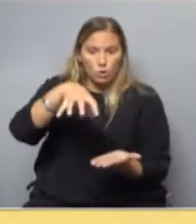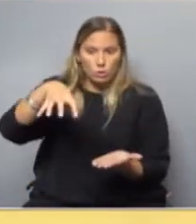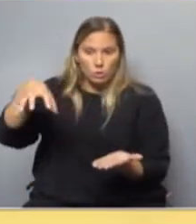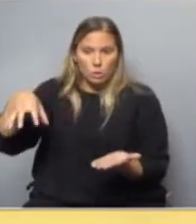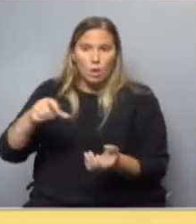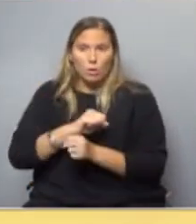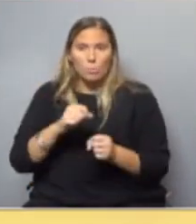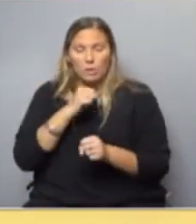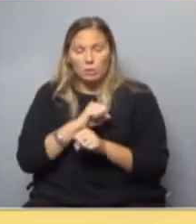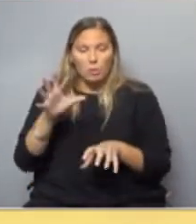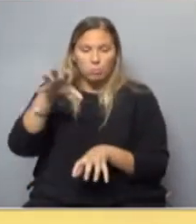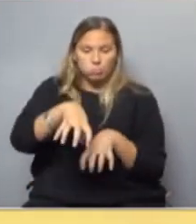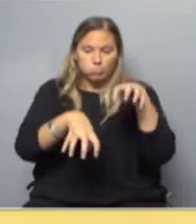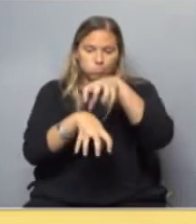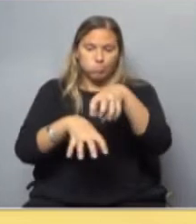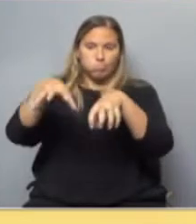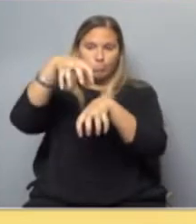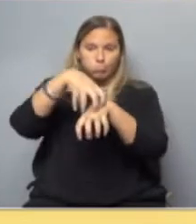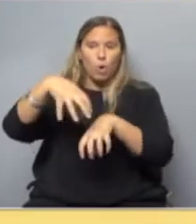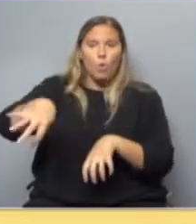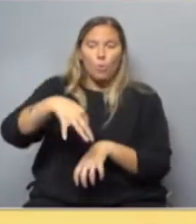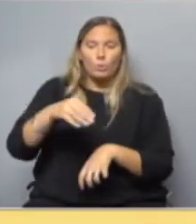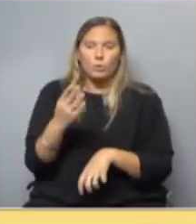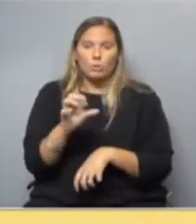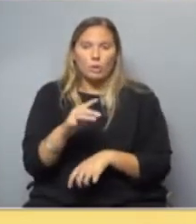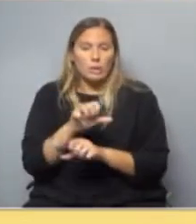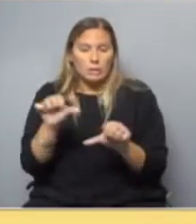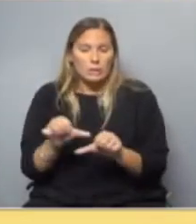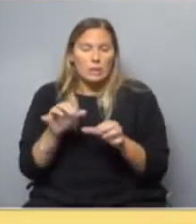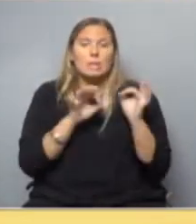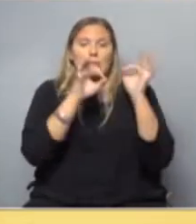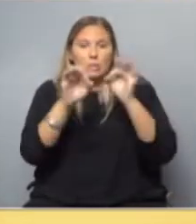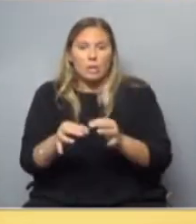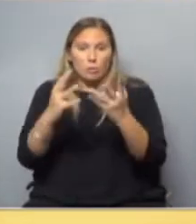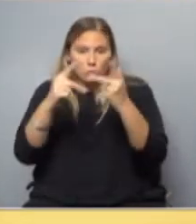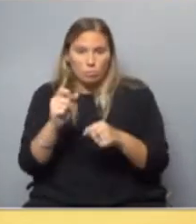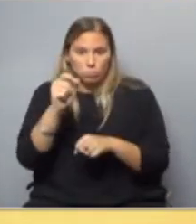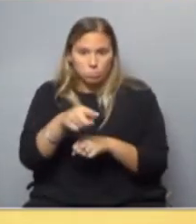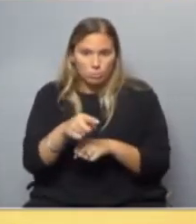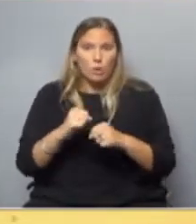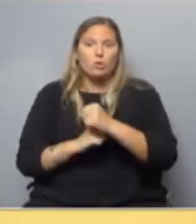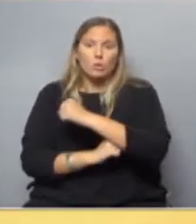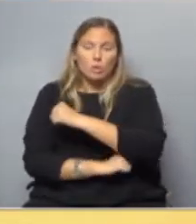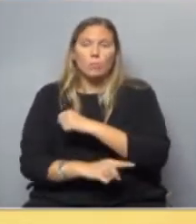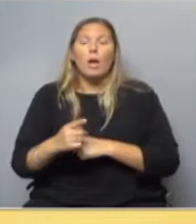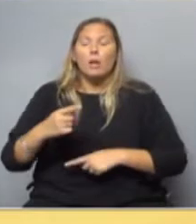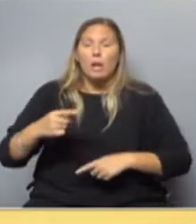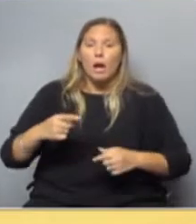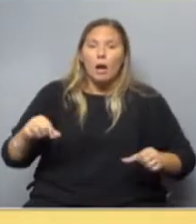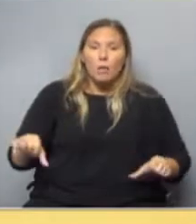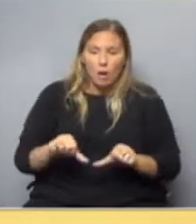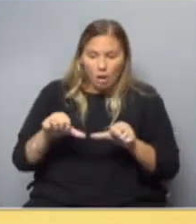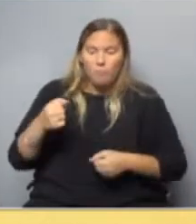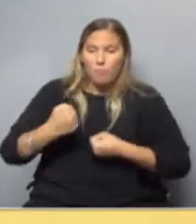se puedan montar. Lo que se hizo únicamente en Qatar fue montarlo. Eso, desde el punto de vista de la sostenibilidad, toda la fabricación de la